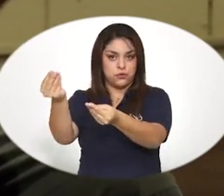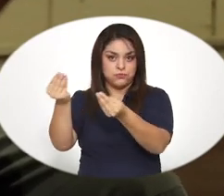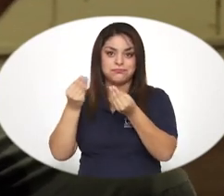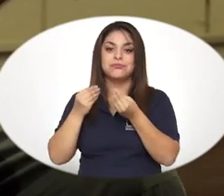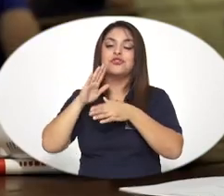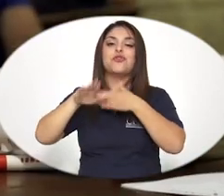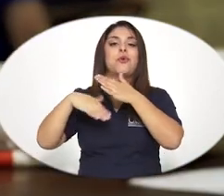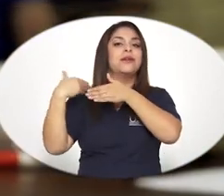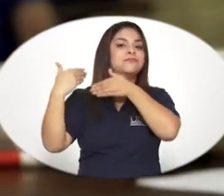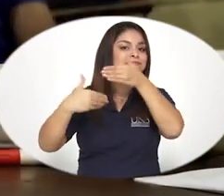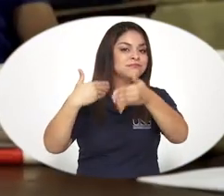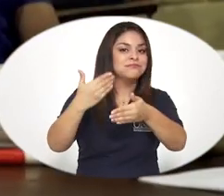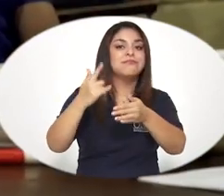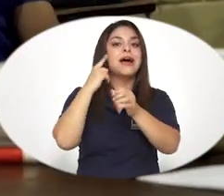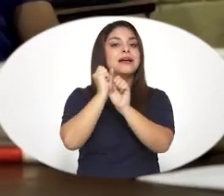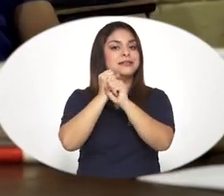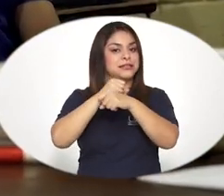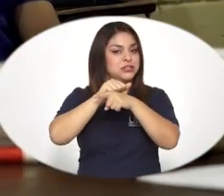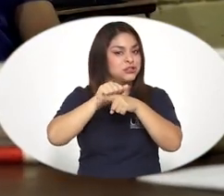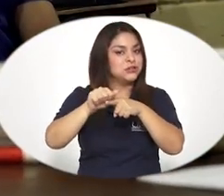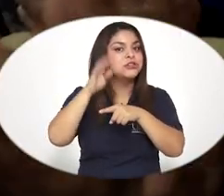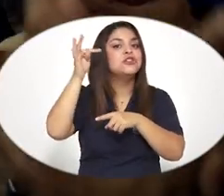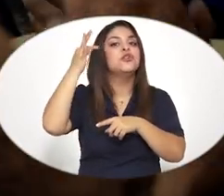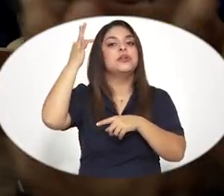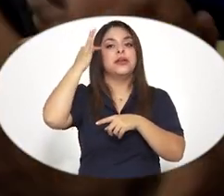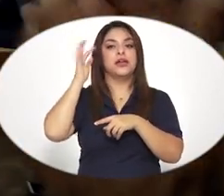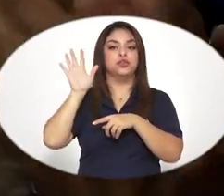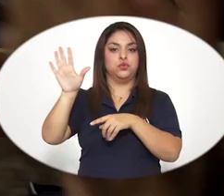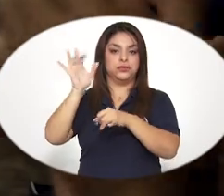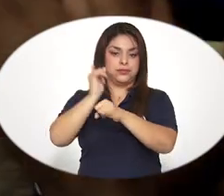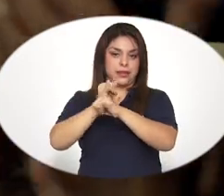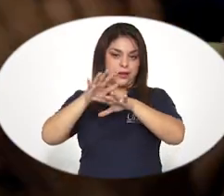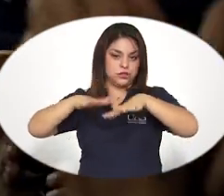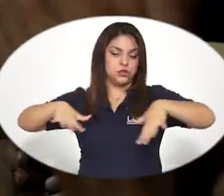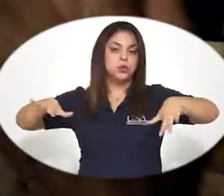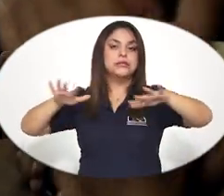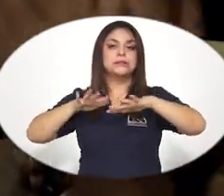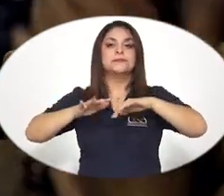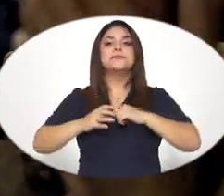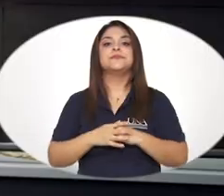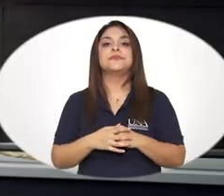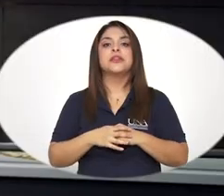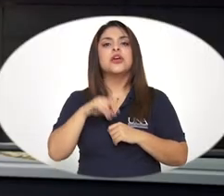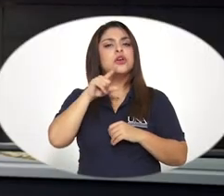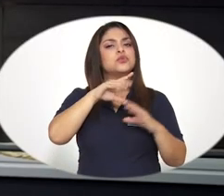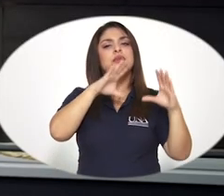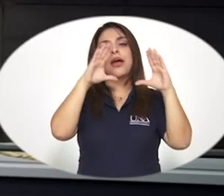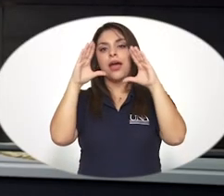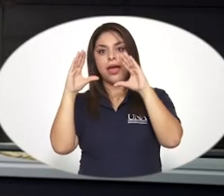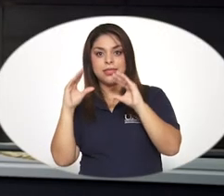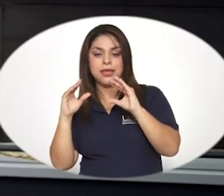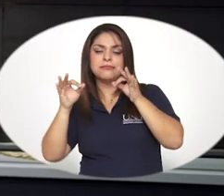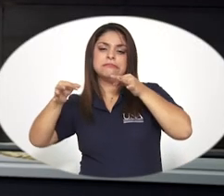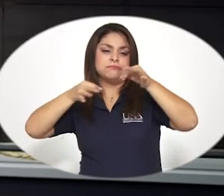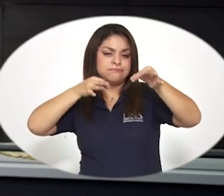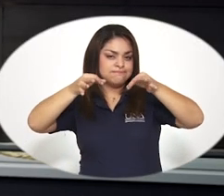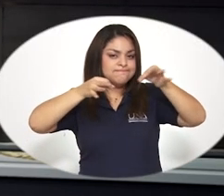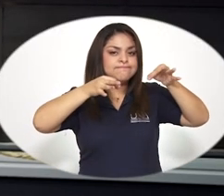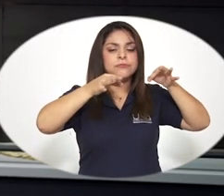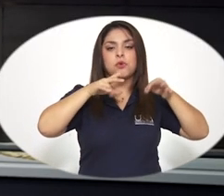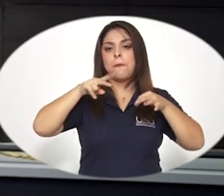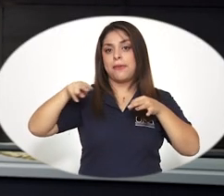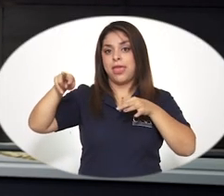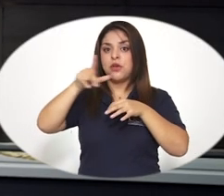la logística también para realizar la parte teórica dentro de sus instalaciones. Es toda una tarde en la cual explicamos a los